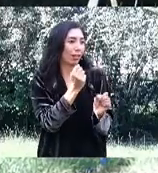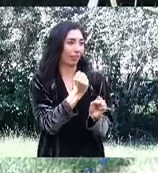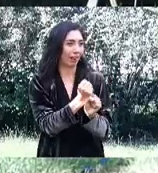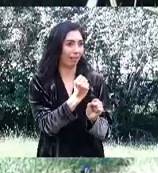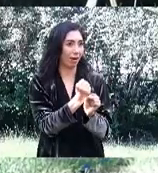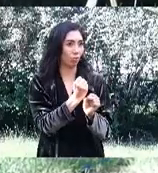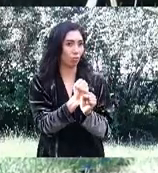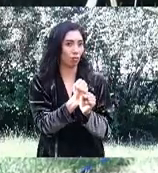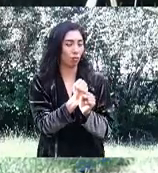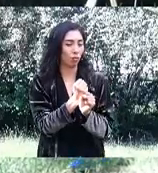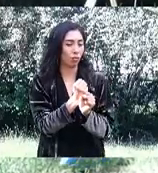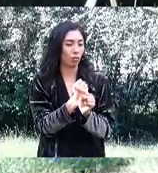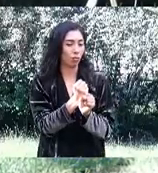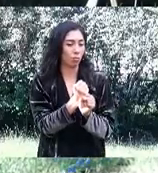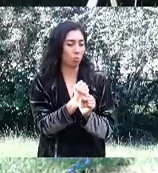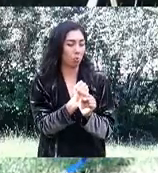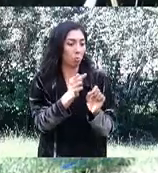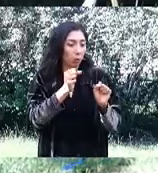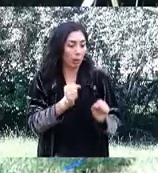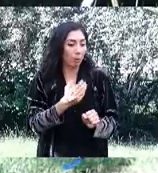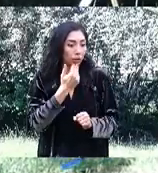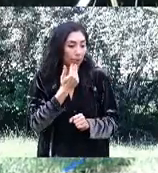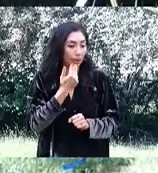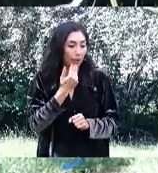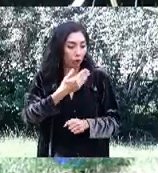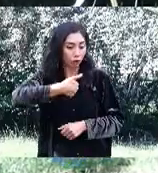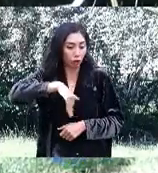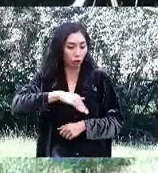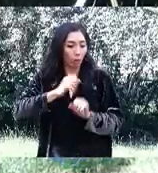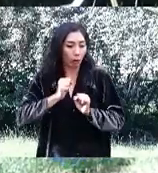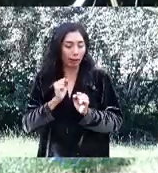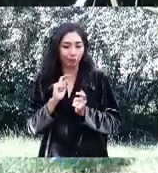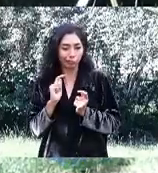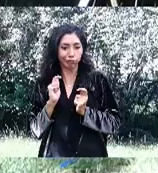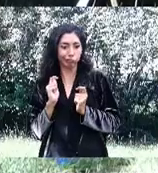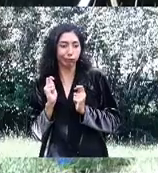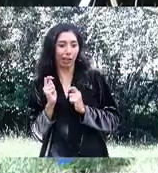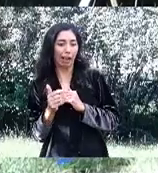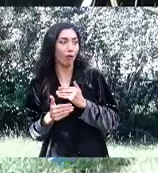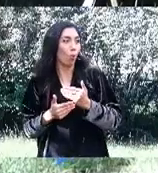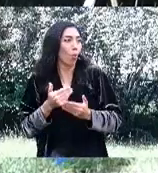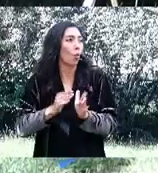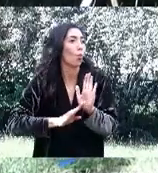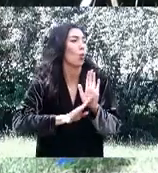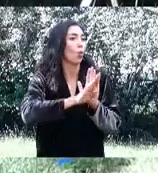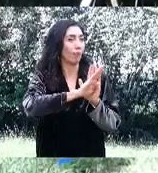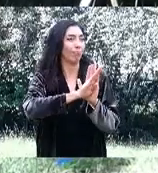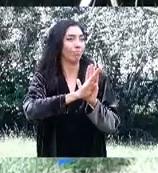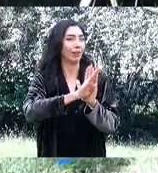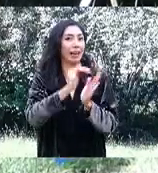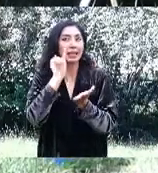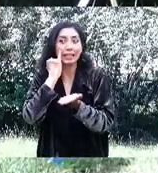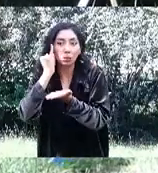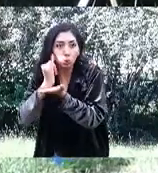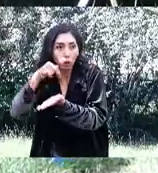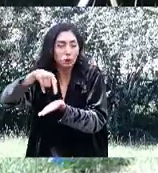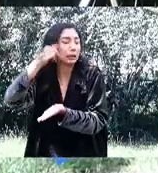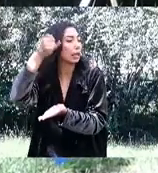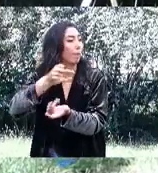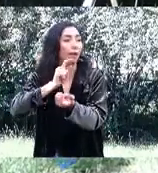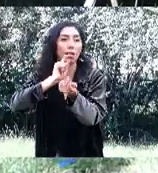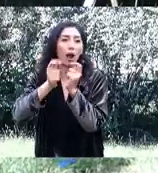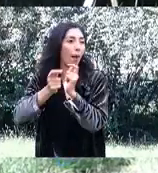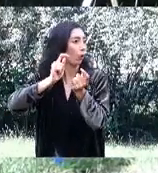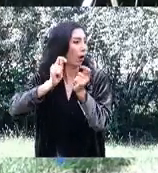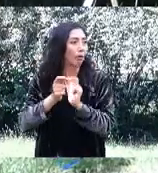eso podamos encontrar nuestra propia evolución no es una institución que está evolucionando está en constante cambio